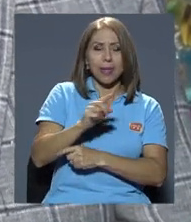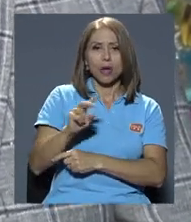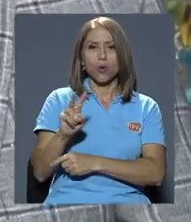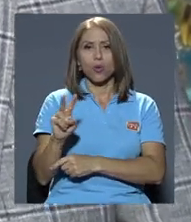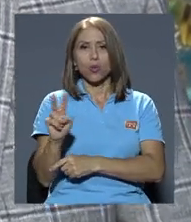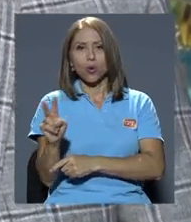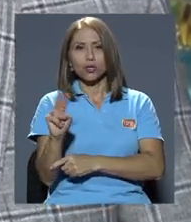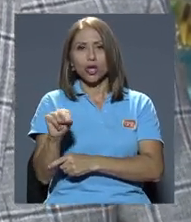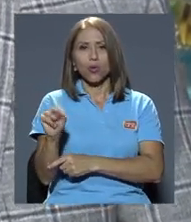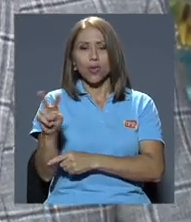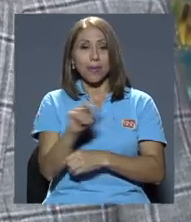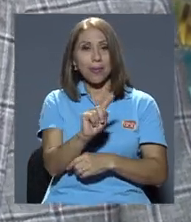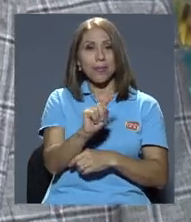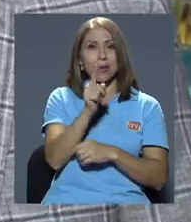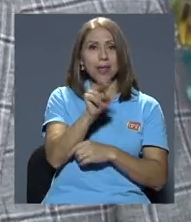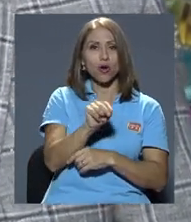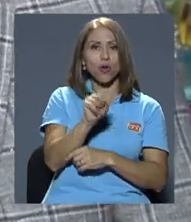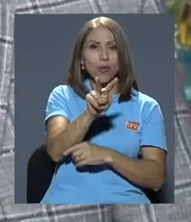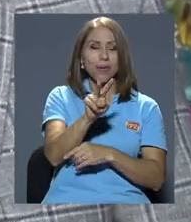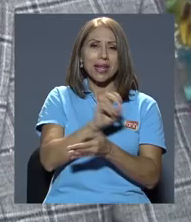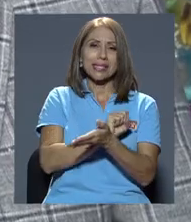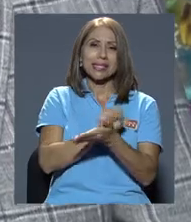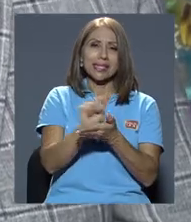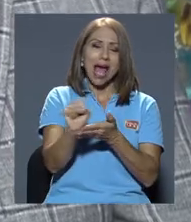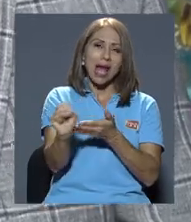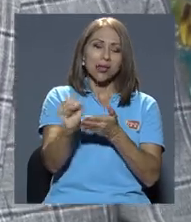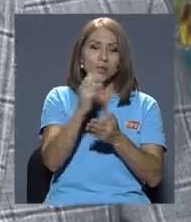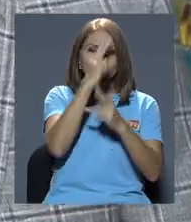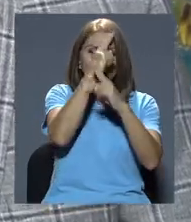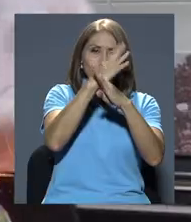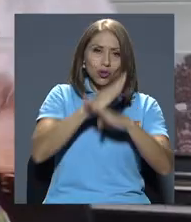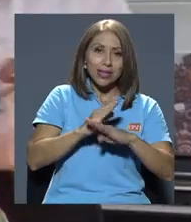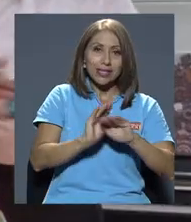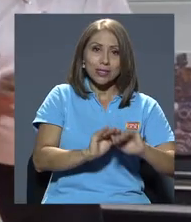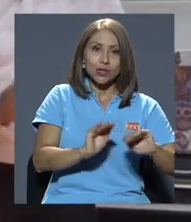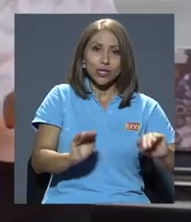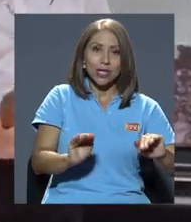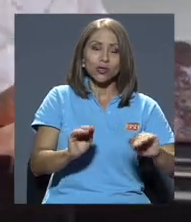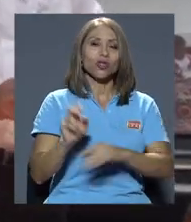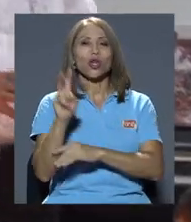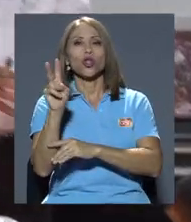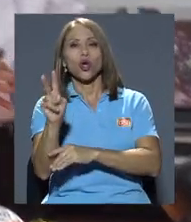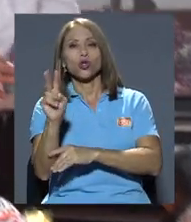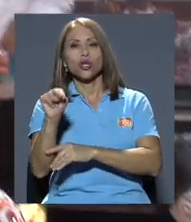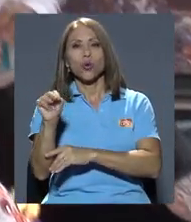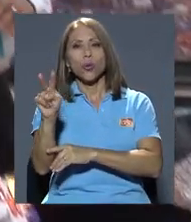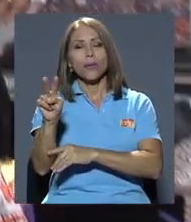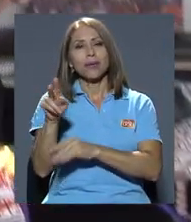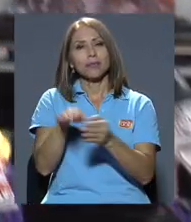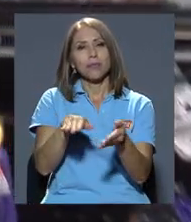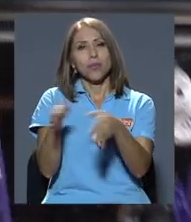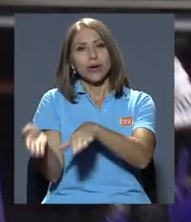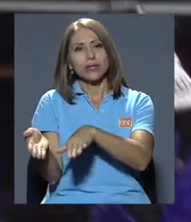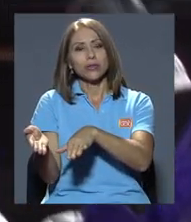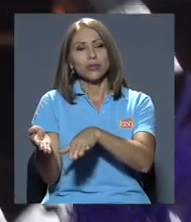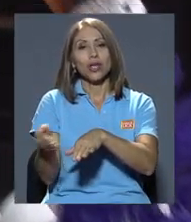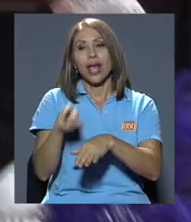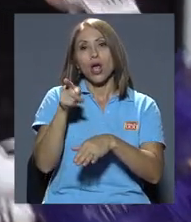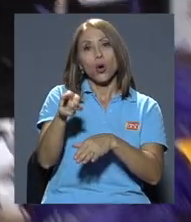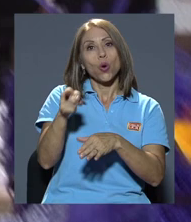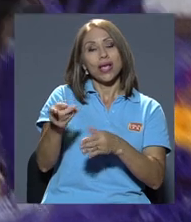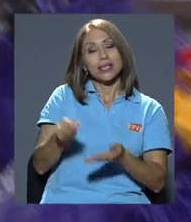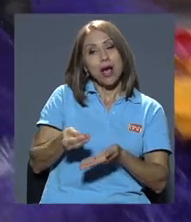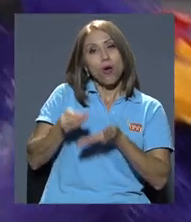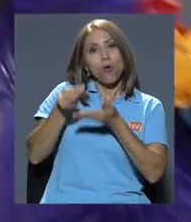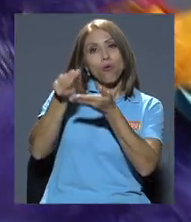día 1 corresponde a los santos inocentes, a los niños, y el día 2 a los muertos. Y a través de esta ofrenda se escoge